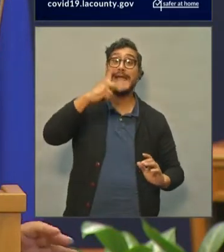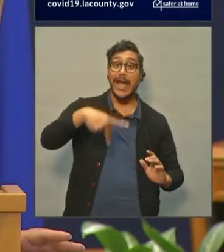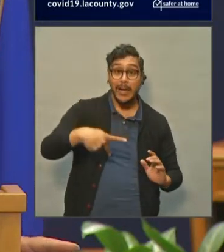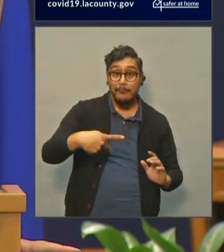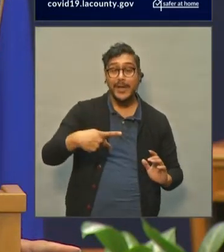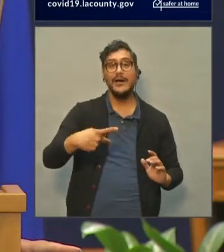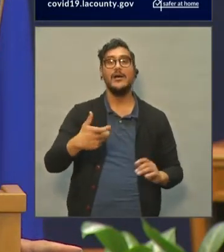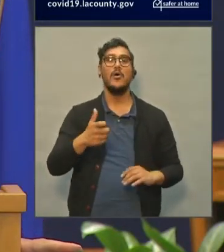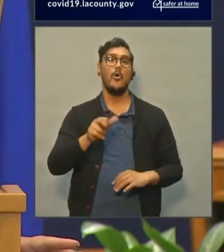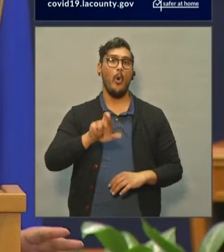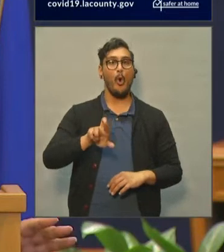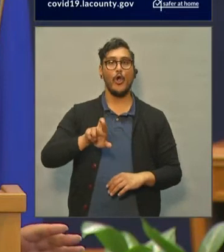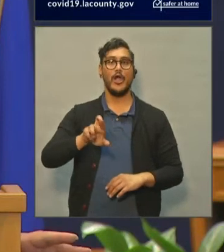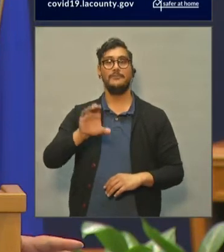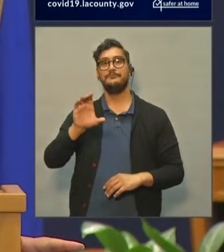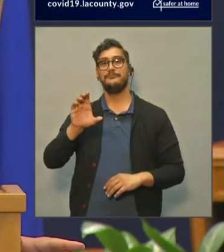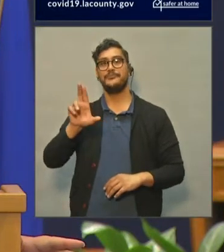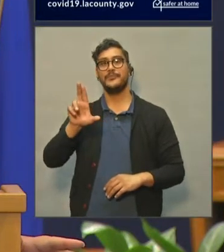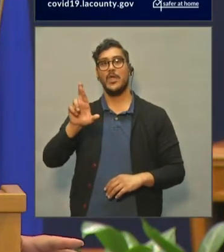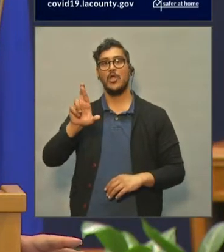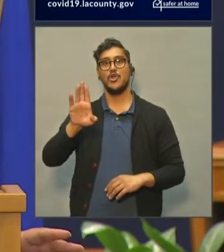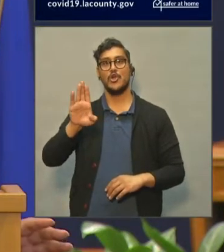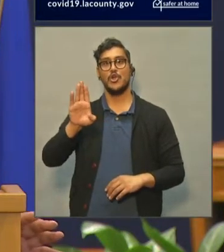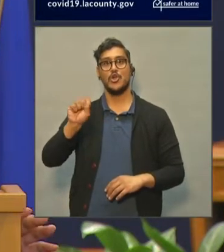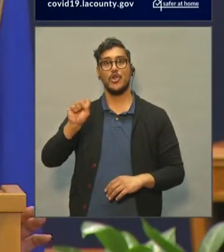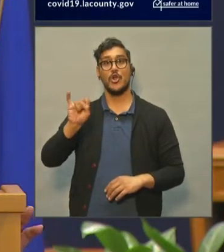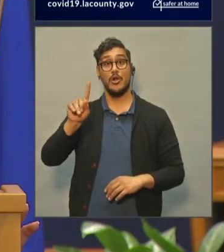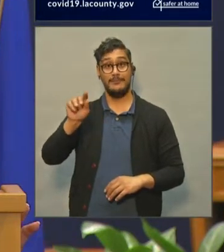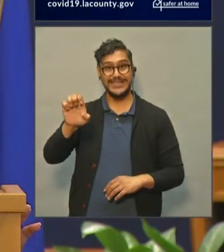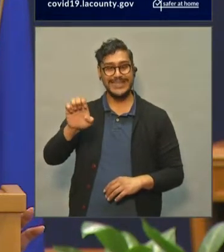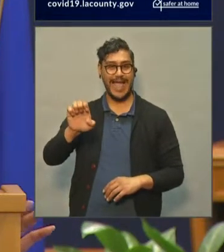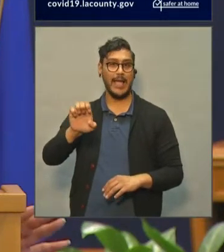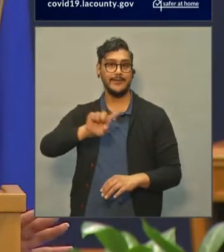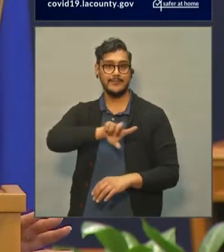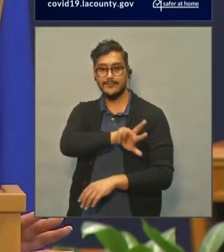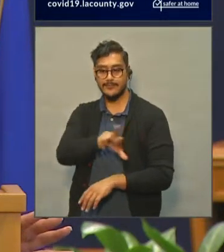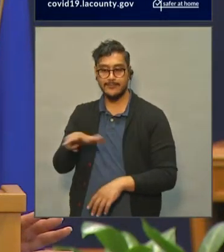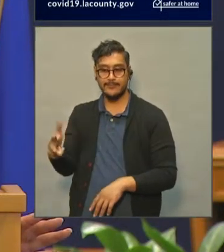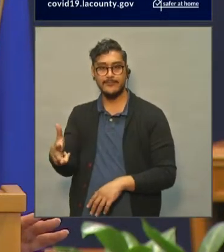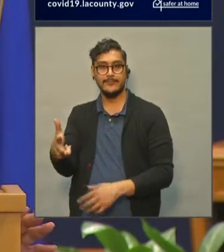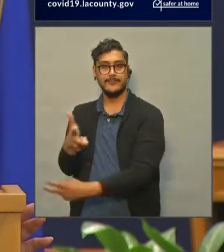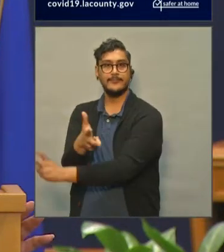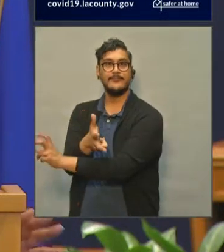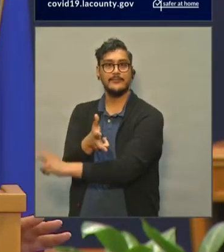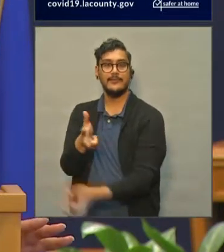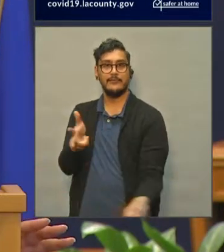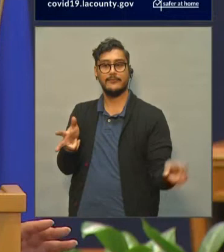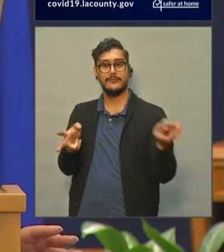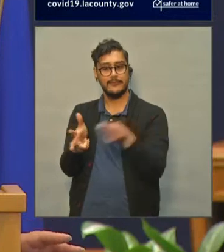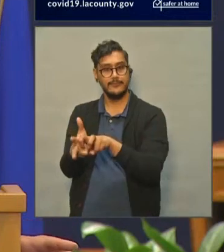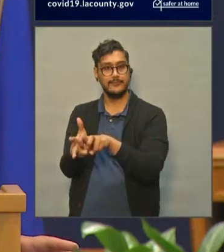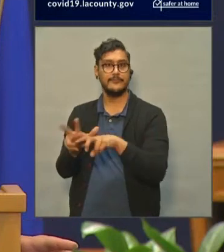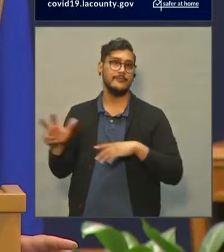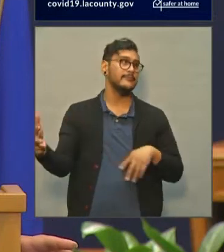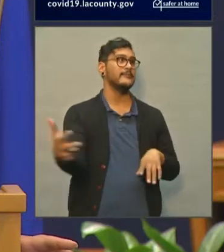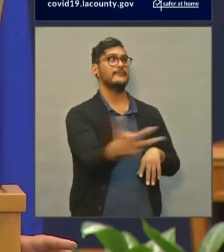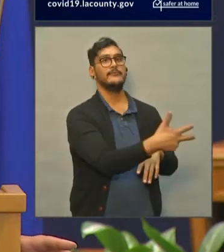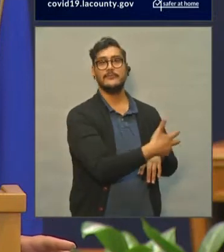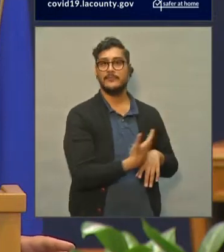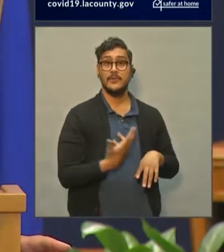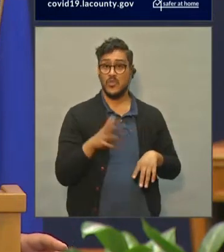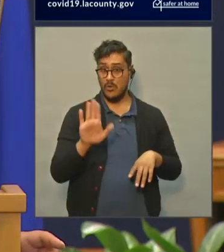o para pedir por internet. Así que se abren más comerciantes, pero con las mismas reglas que